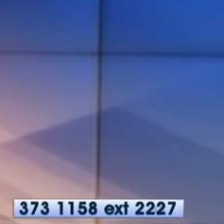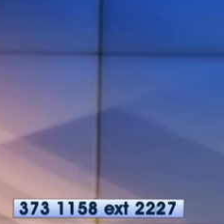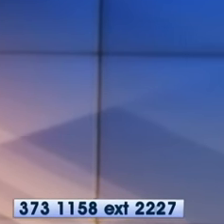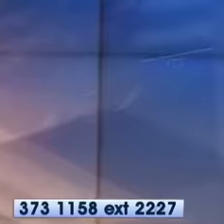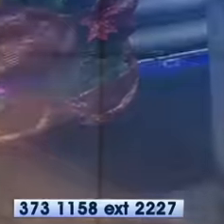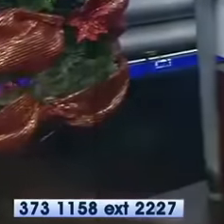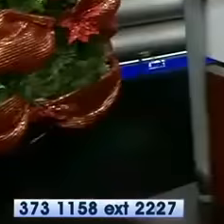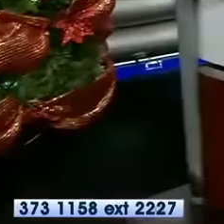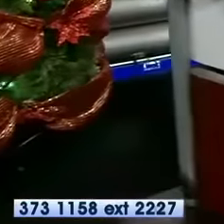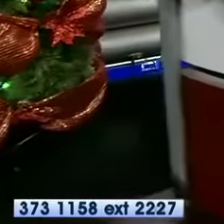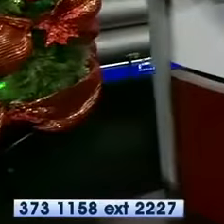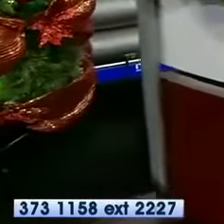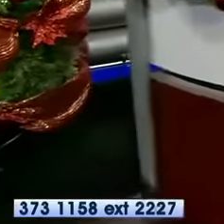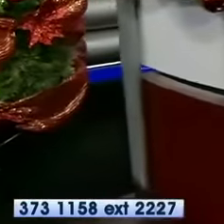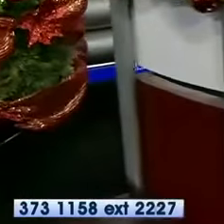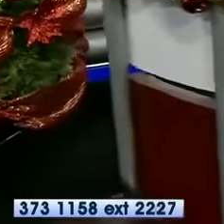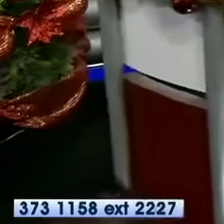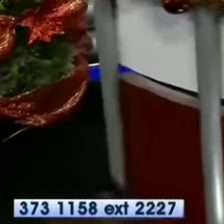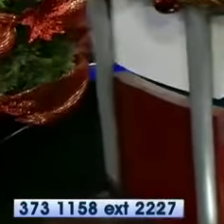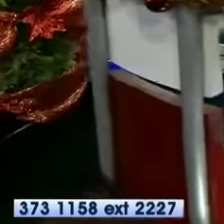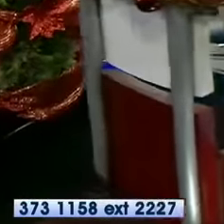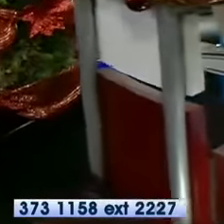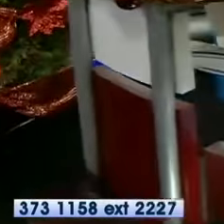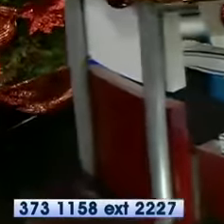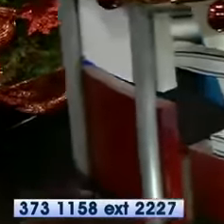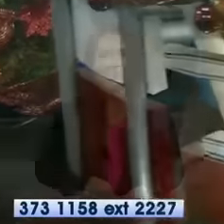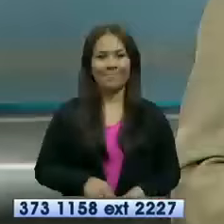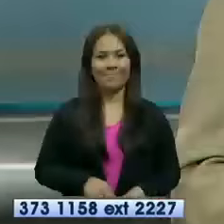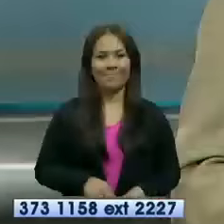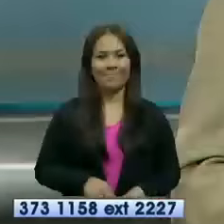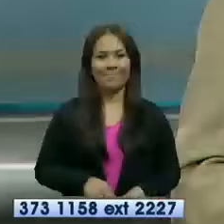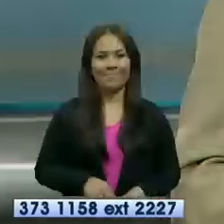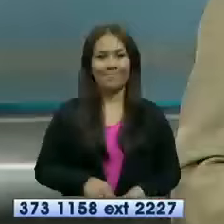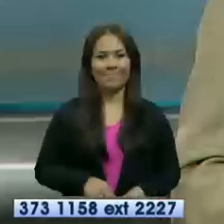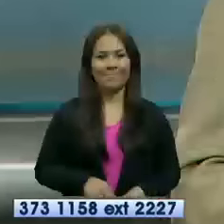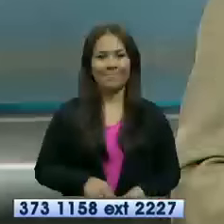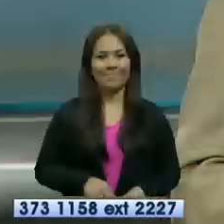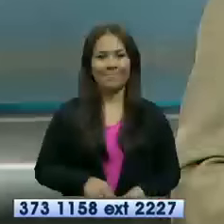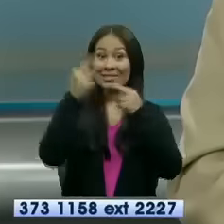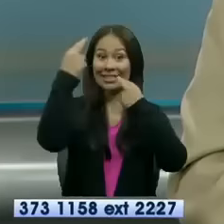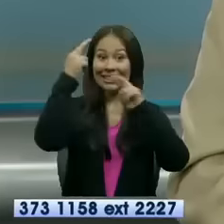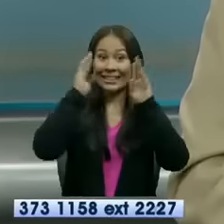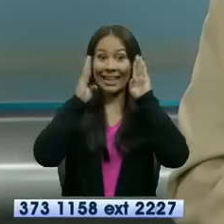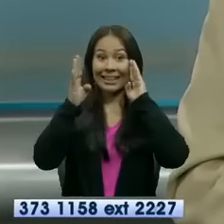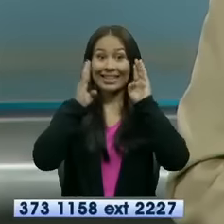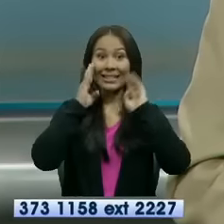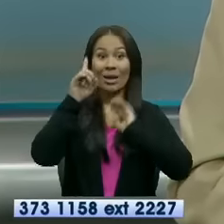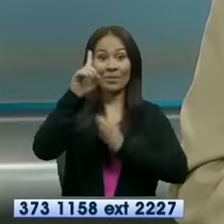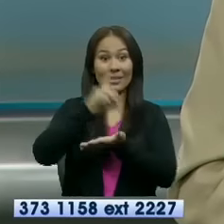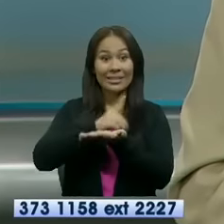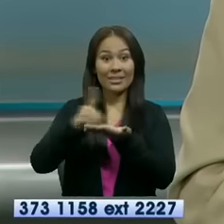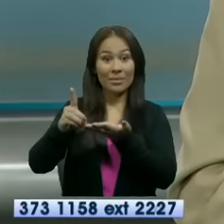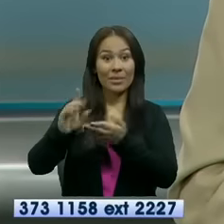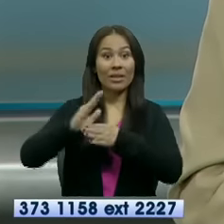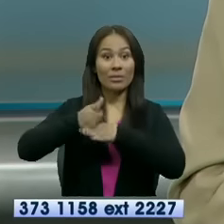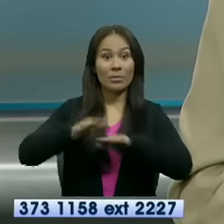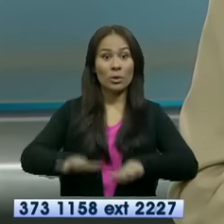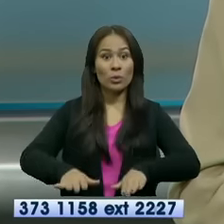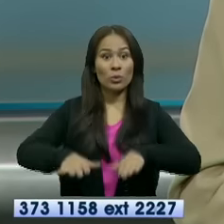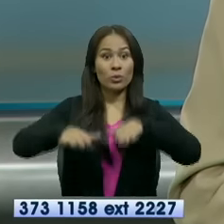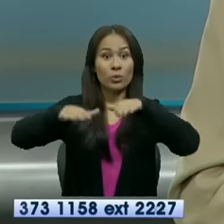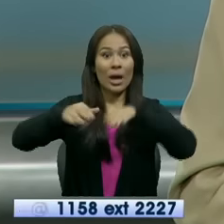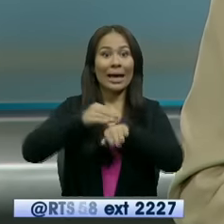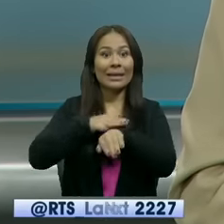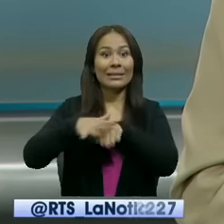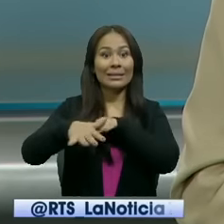La noticia siempre en la... Estamos de regreso para continuar con la información. Luego de una semana de la creciente del río